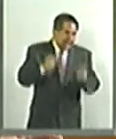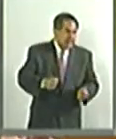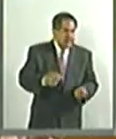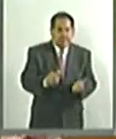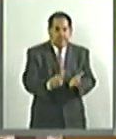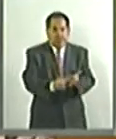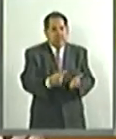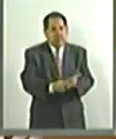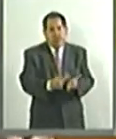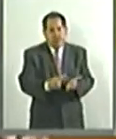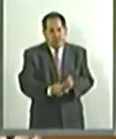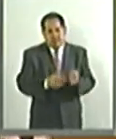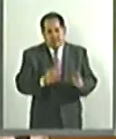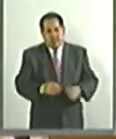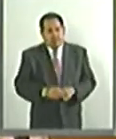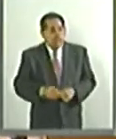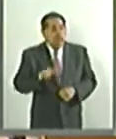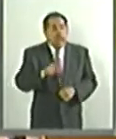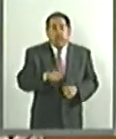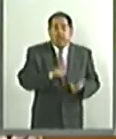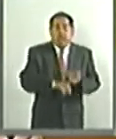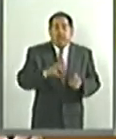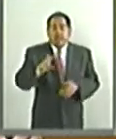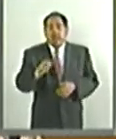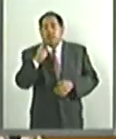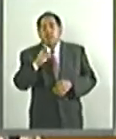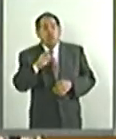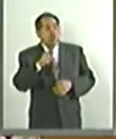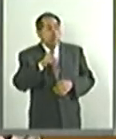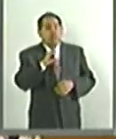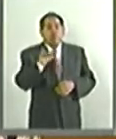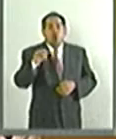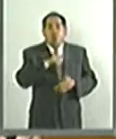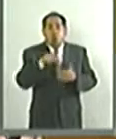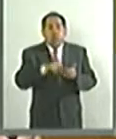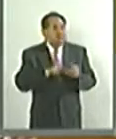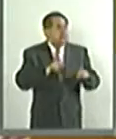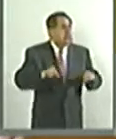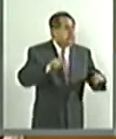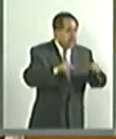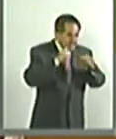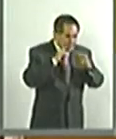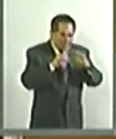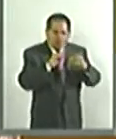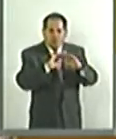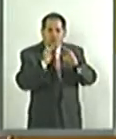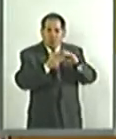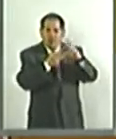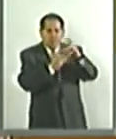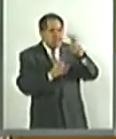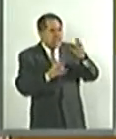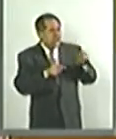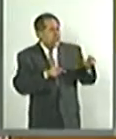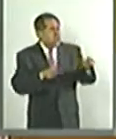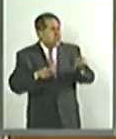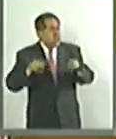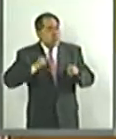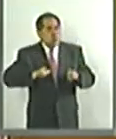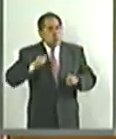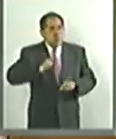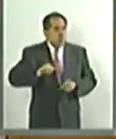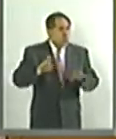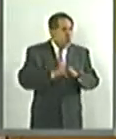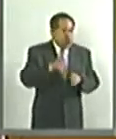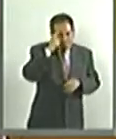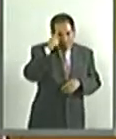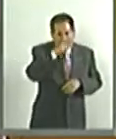Este geoparque tiene 31 geositios donde se pueden observar distintas formaciones geológicas, como son los primas